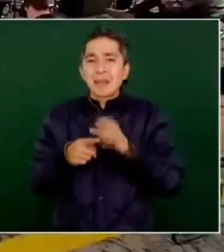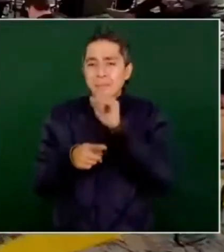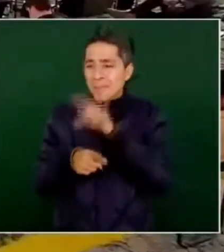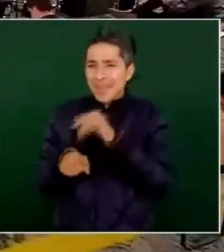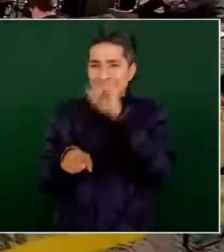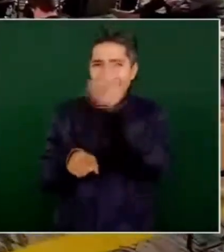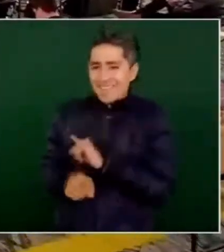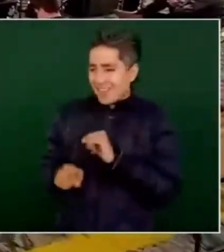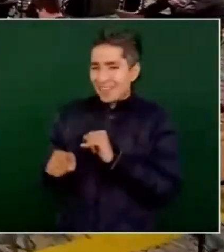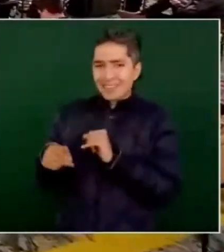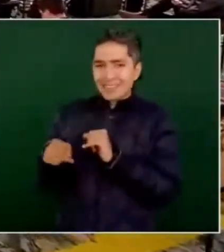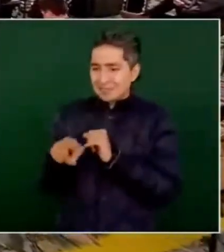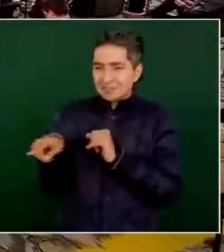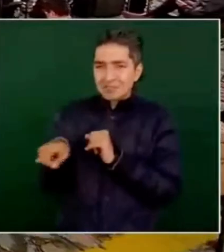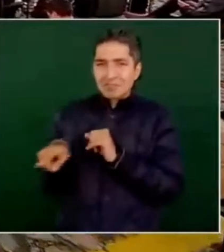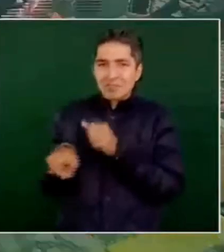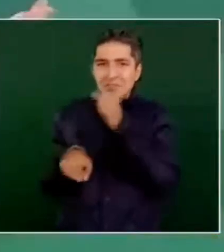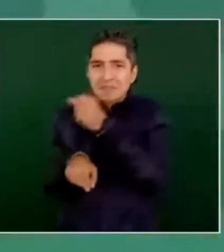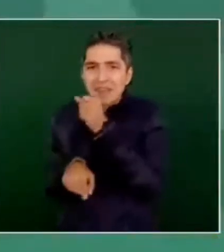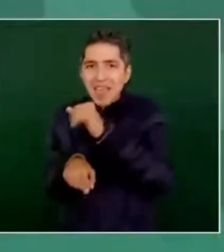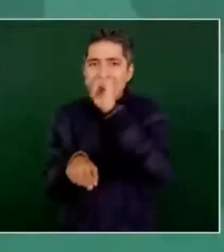jefes.